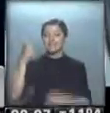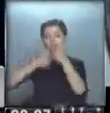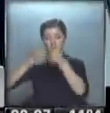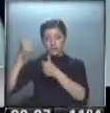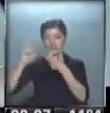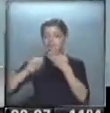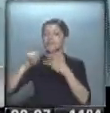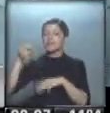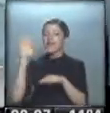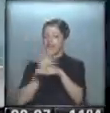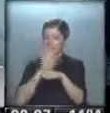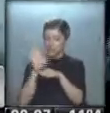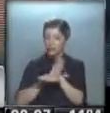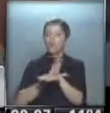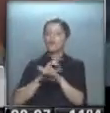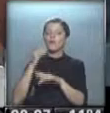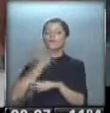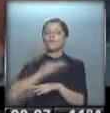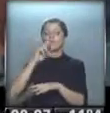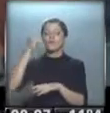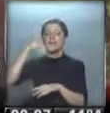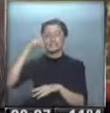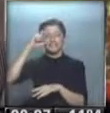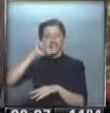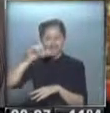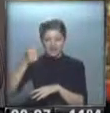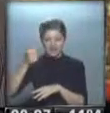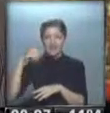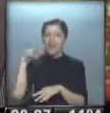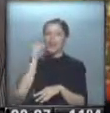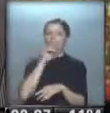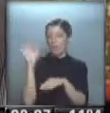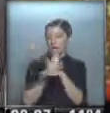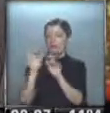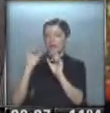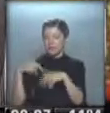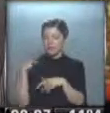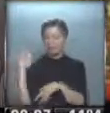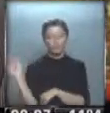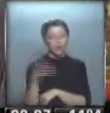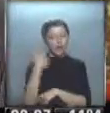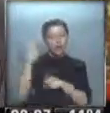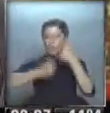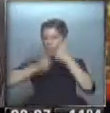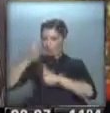hijo Nicolás Francella, que está muy bien en la película, Julieta Díaz y Jorgelina Rusi. Esas son entonces las nominaciones